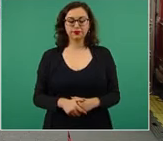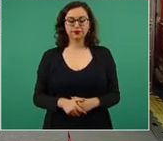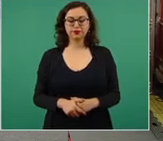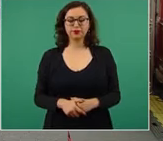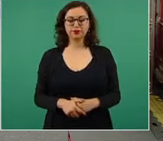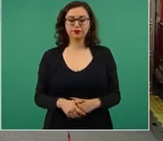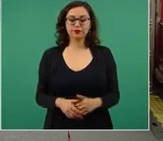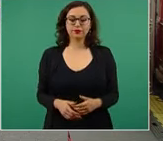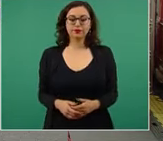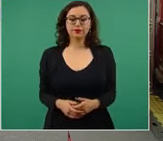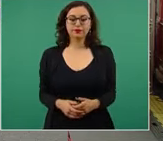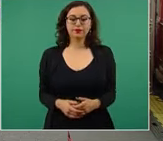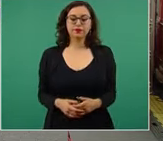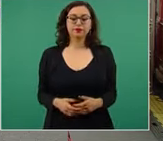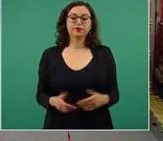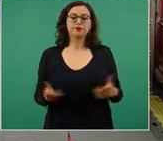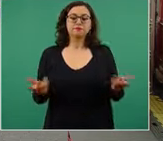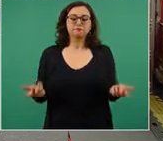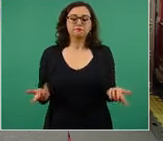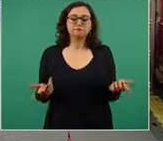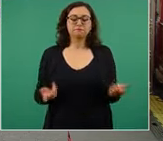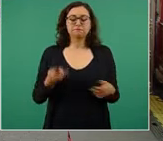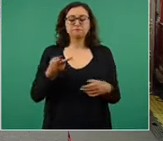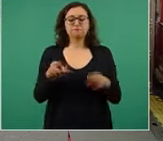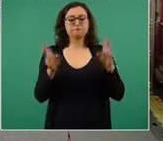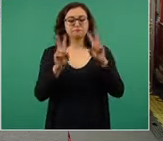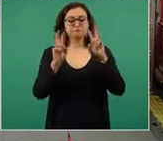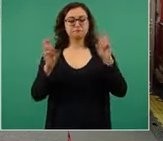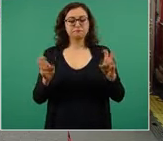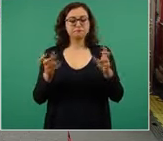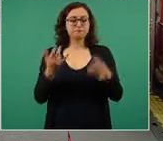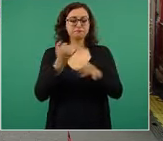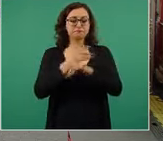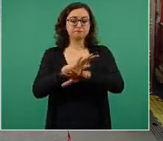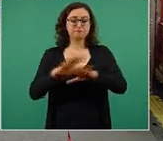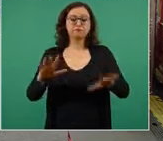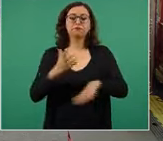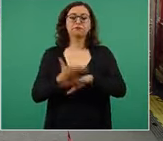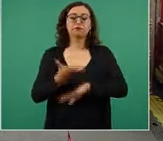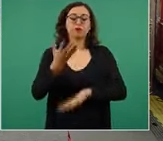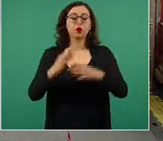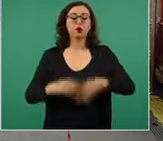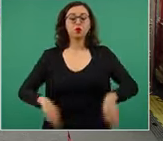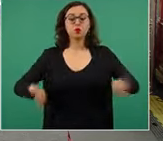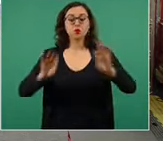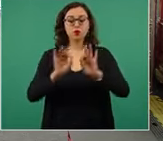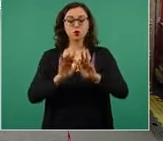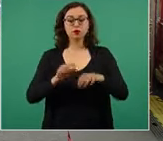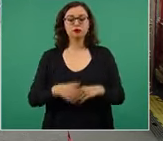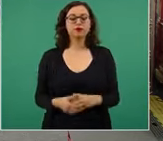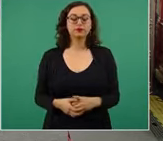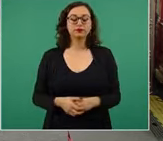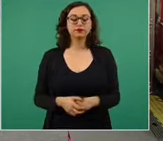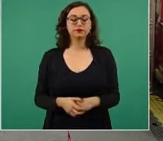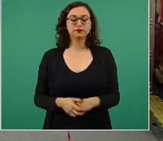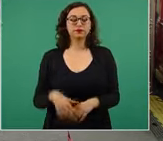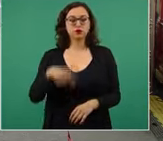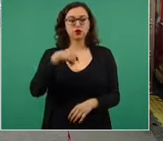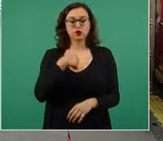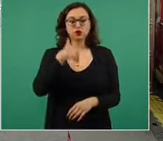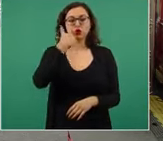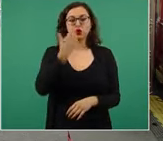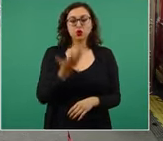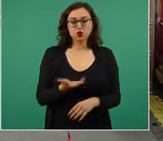Bueno, pues es muy importante esta información. Yo quiero